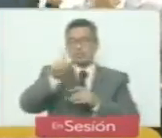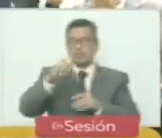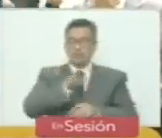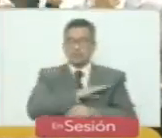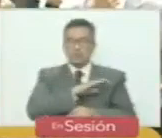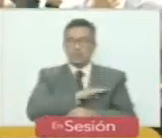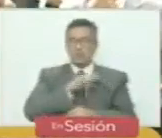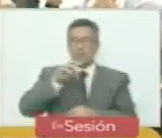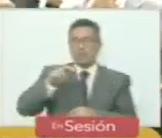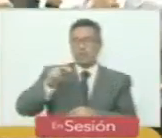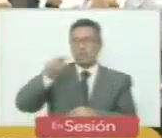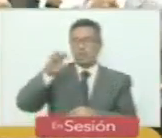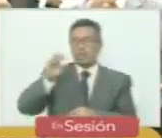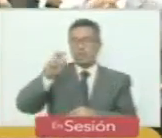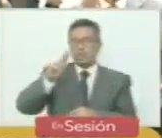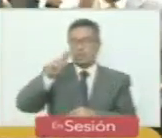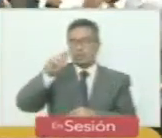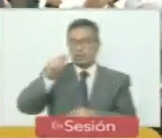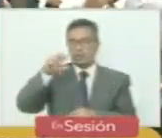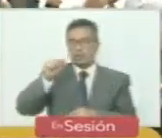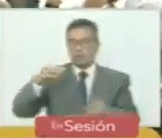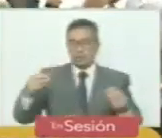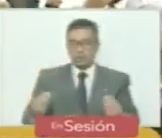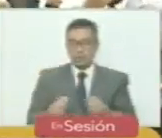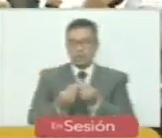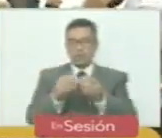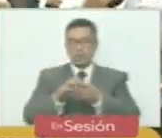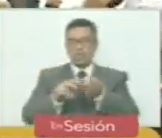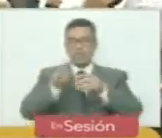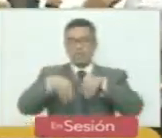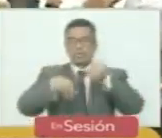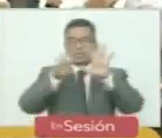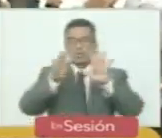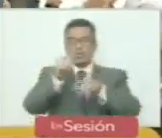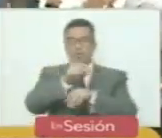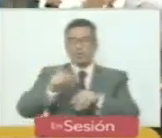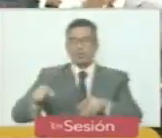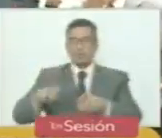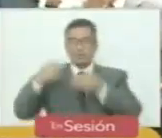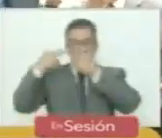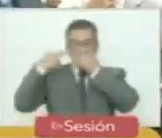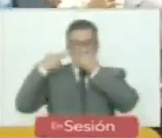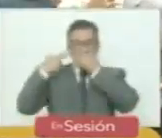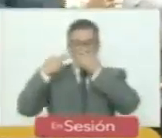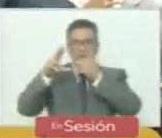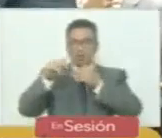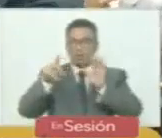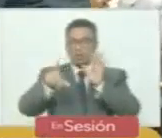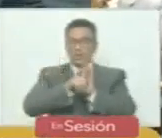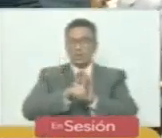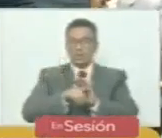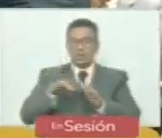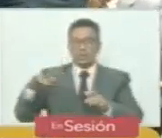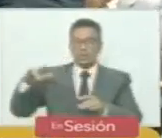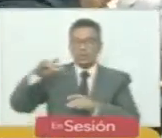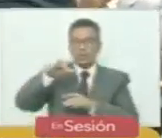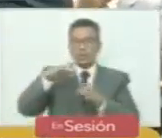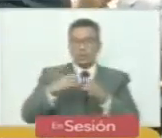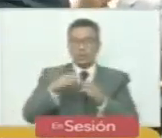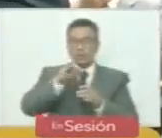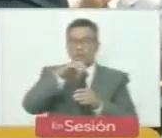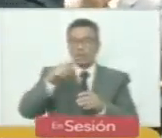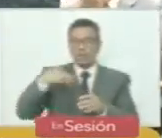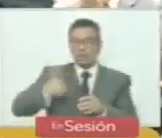empresa Emtrasur, junto a la tripulación de 19 personas, son secuestrados ilegalmente en el aeropuerto de Ezeiza,